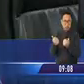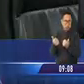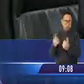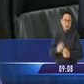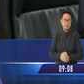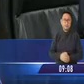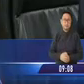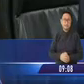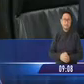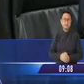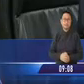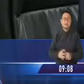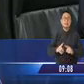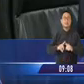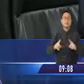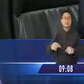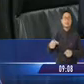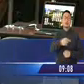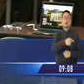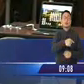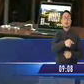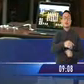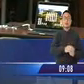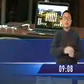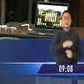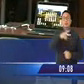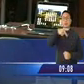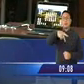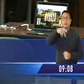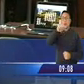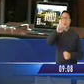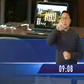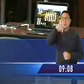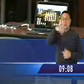Sin embargo, debido a un padecimiento médico, enfrentará el